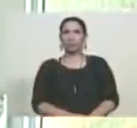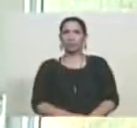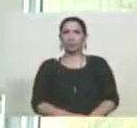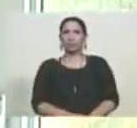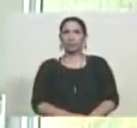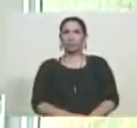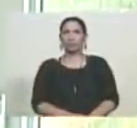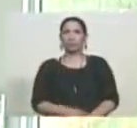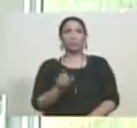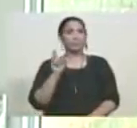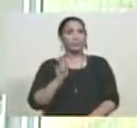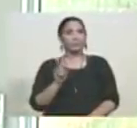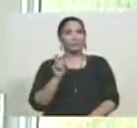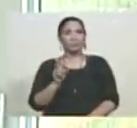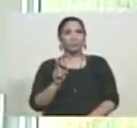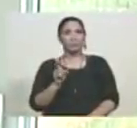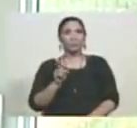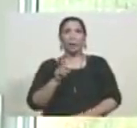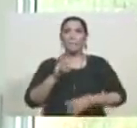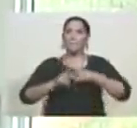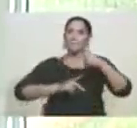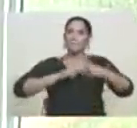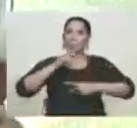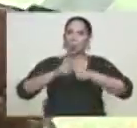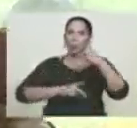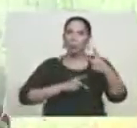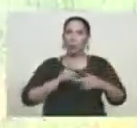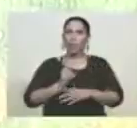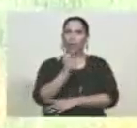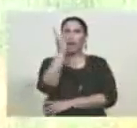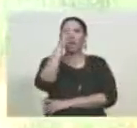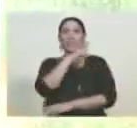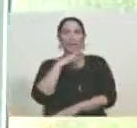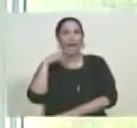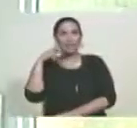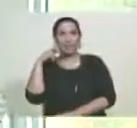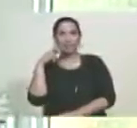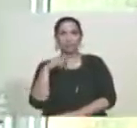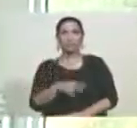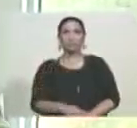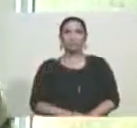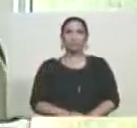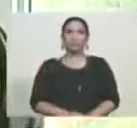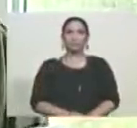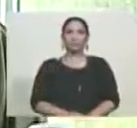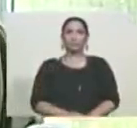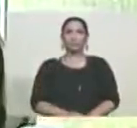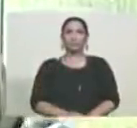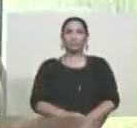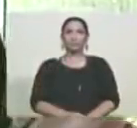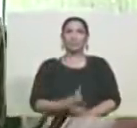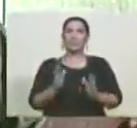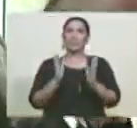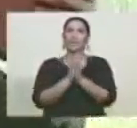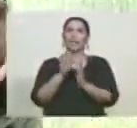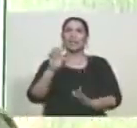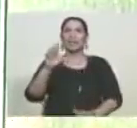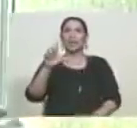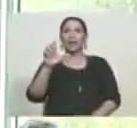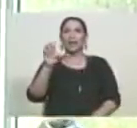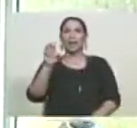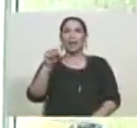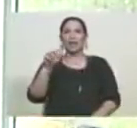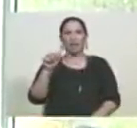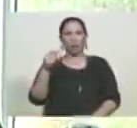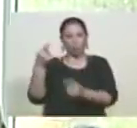que necesariamente tenían que ser productores de caña por lo del Central Santa Elena. Pero entonces los otros sí